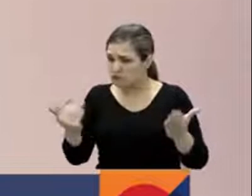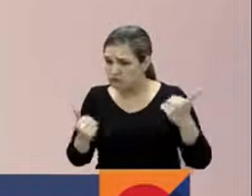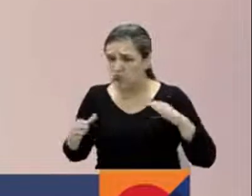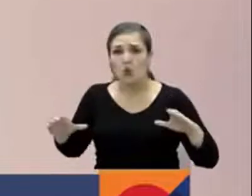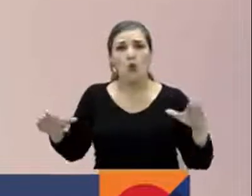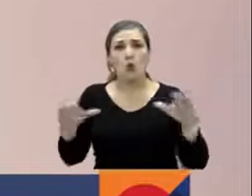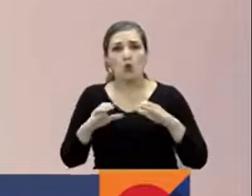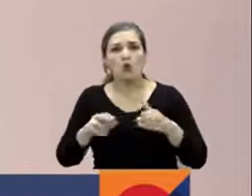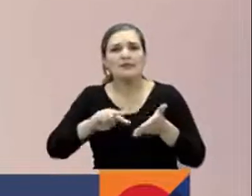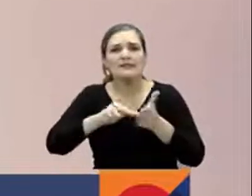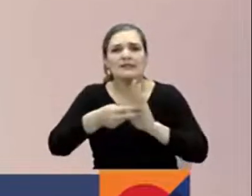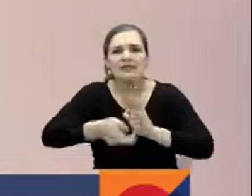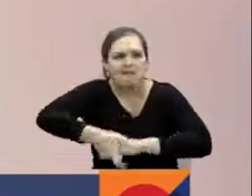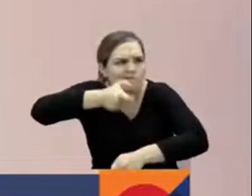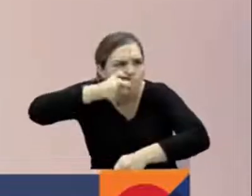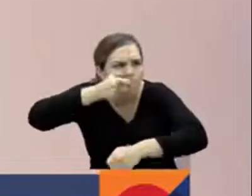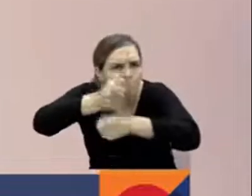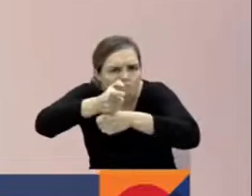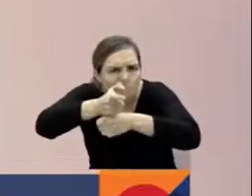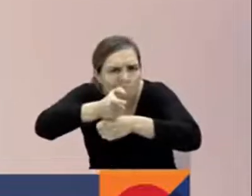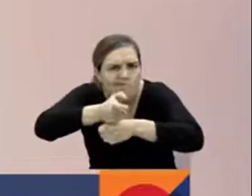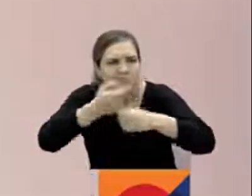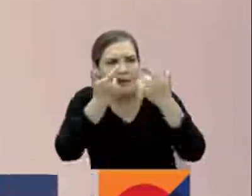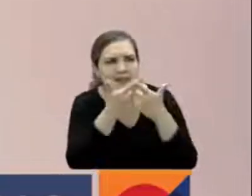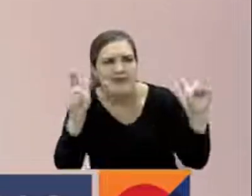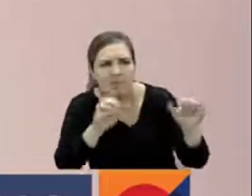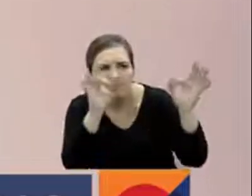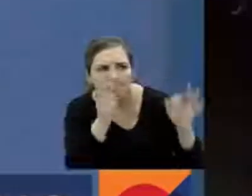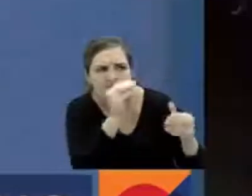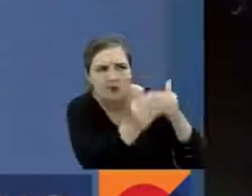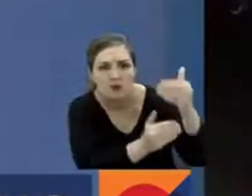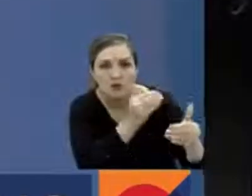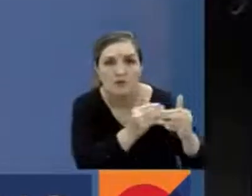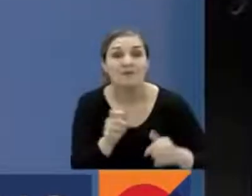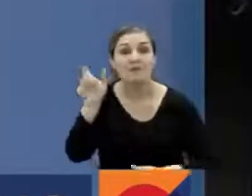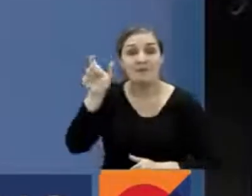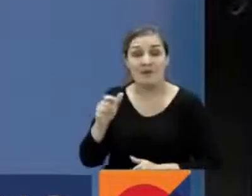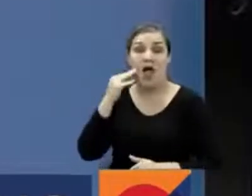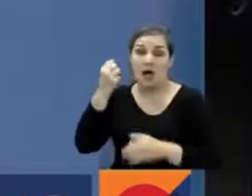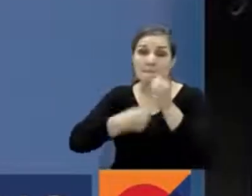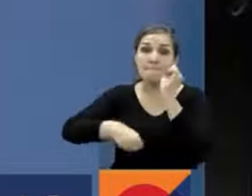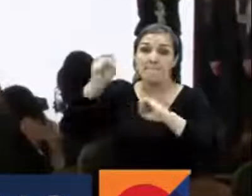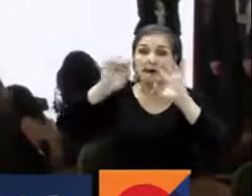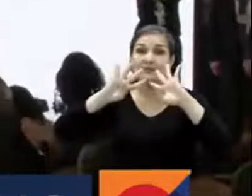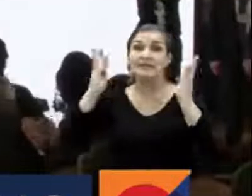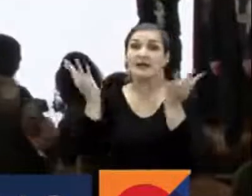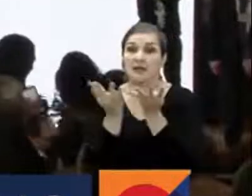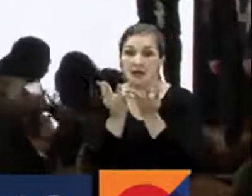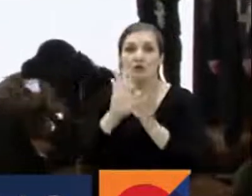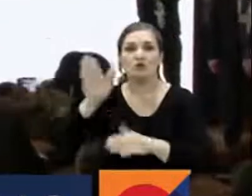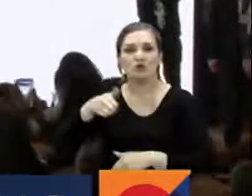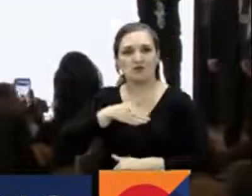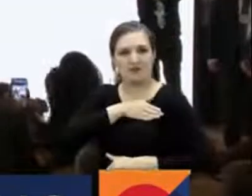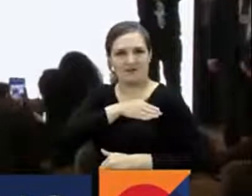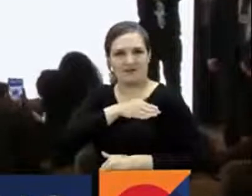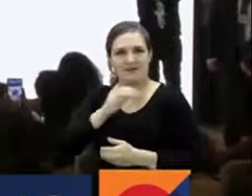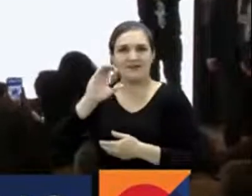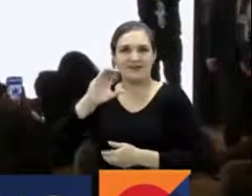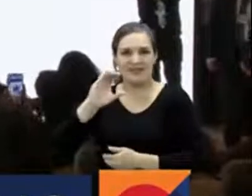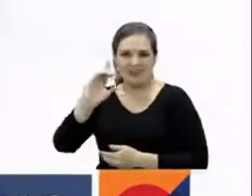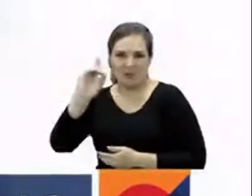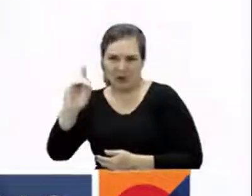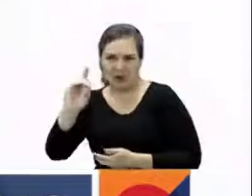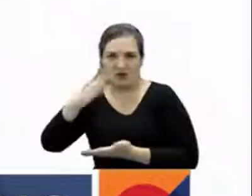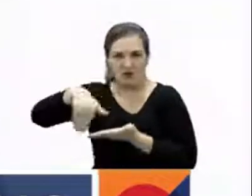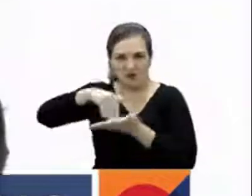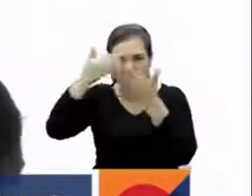en celosos defensores de la libertad. La senadora reelecta del Centro Democrático promueve la conformación de un Frente Nacional para